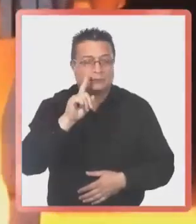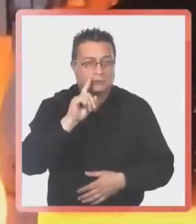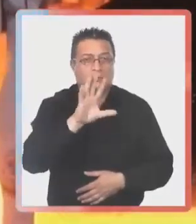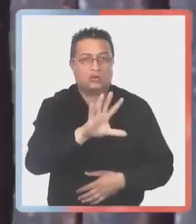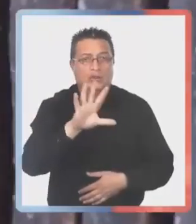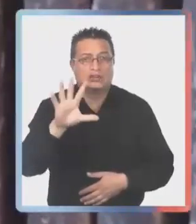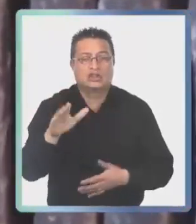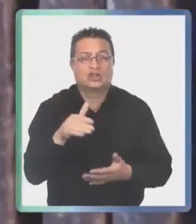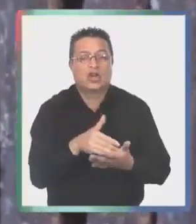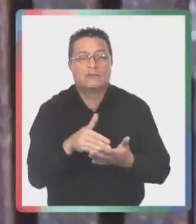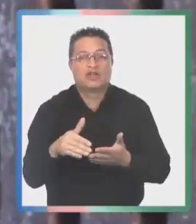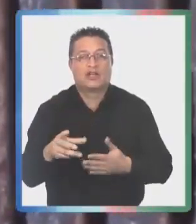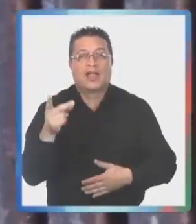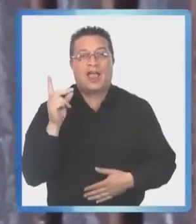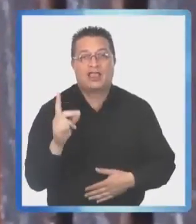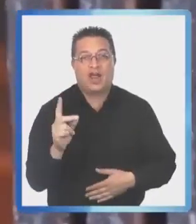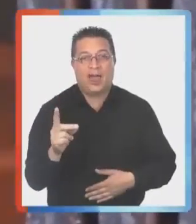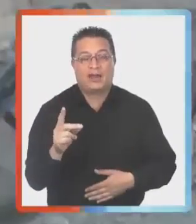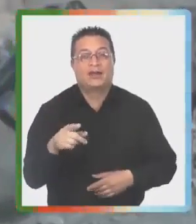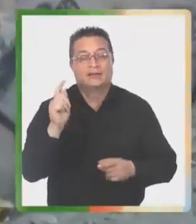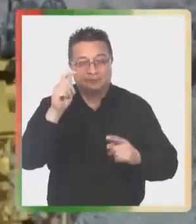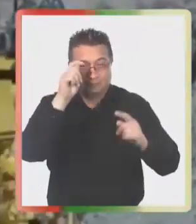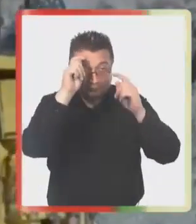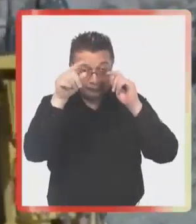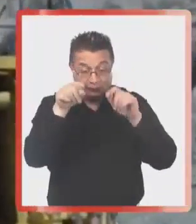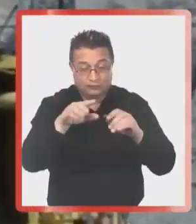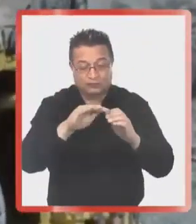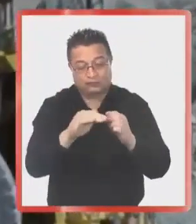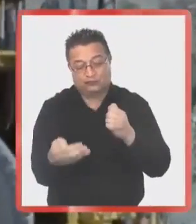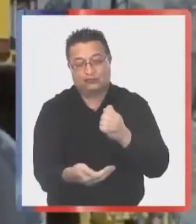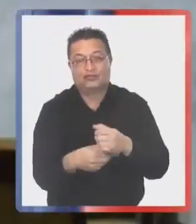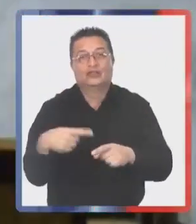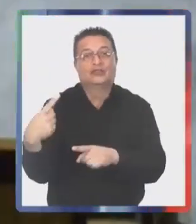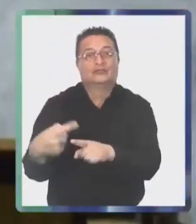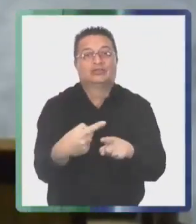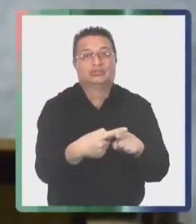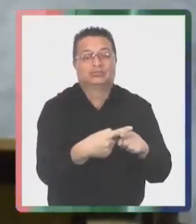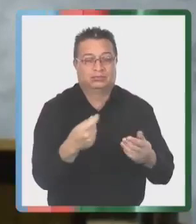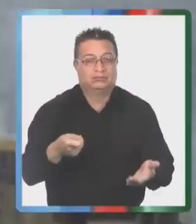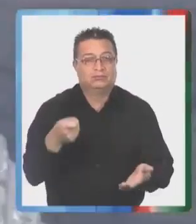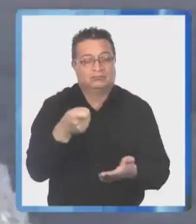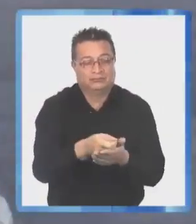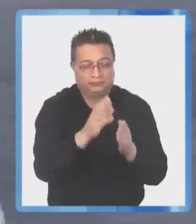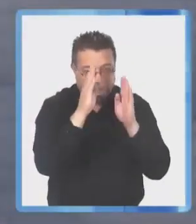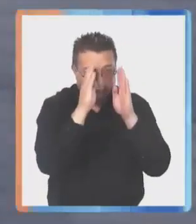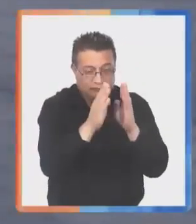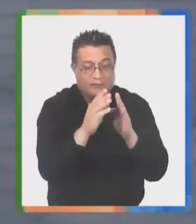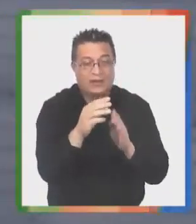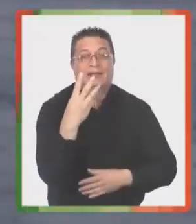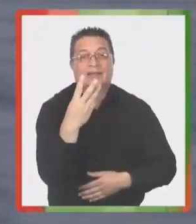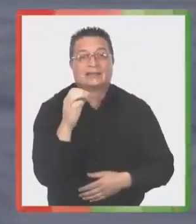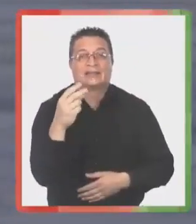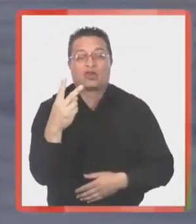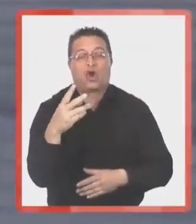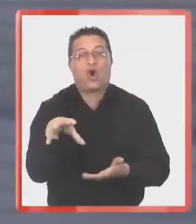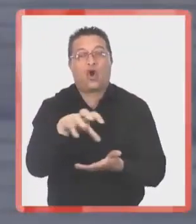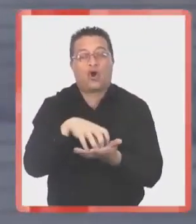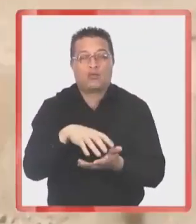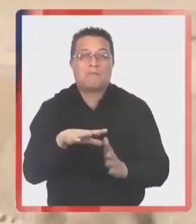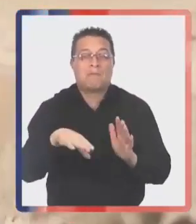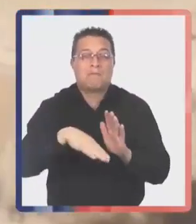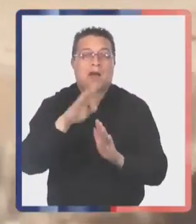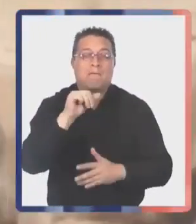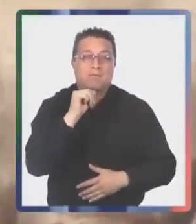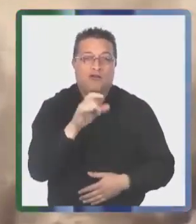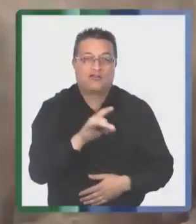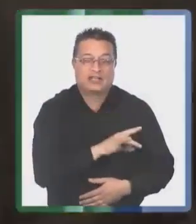recibir 55 millones de dólares y crea además un fondo común que va a destinar recursos a las 302 comunas más